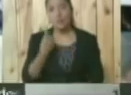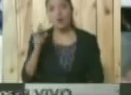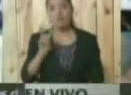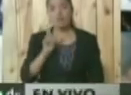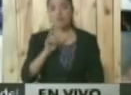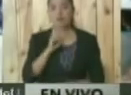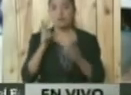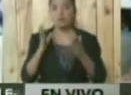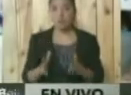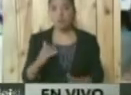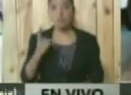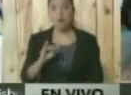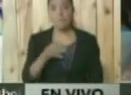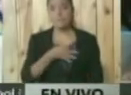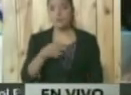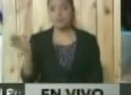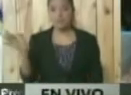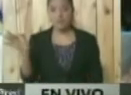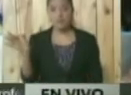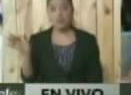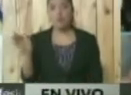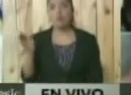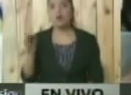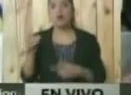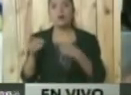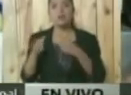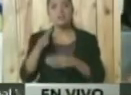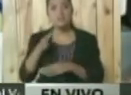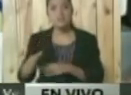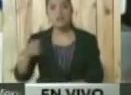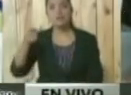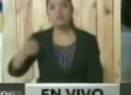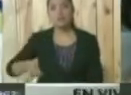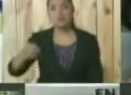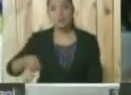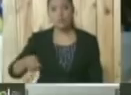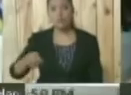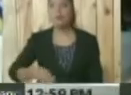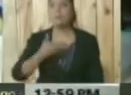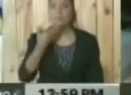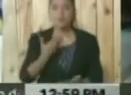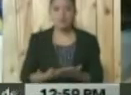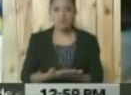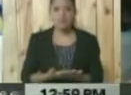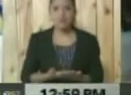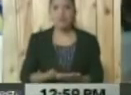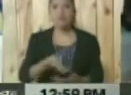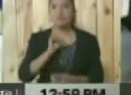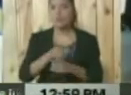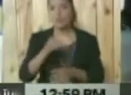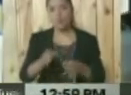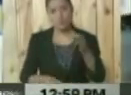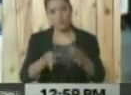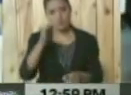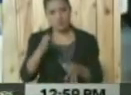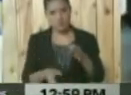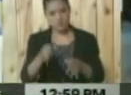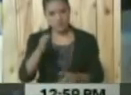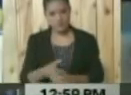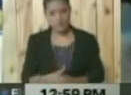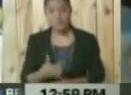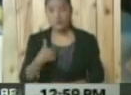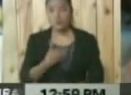venezolana tiene perfecto derecho de dirigirse ante un tribunal de la República y solicitar que se le haga justicia. Yo quisiera que en